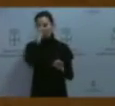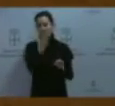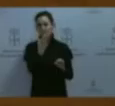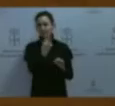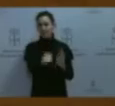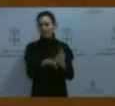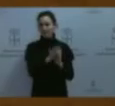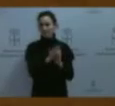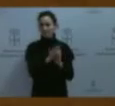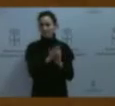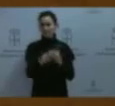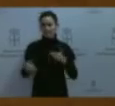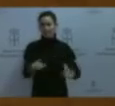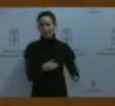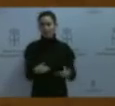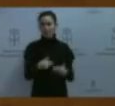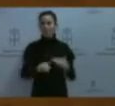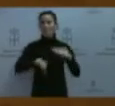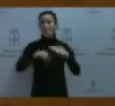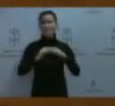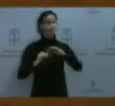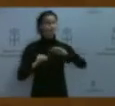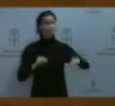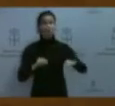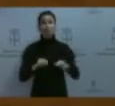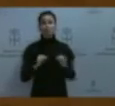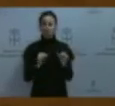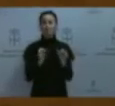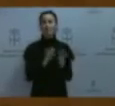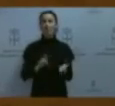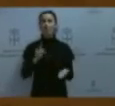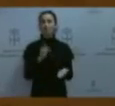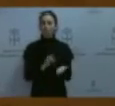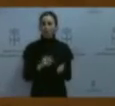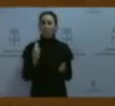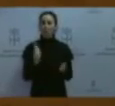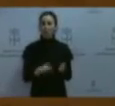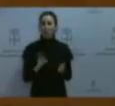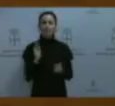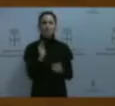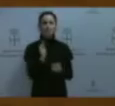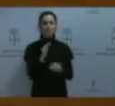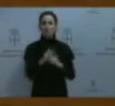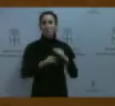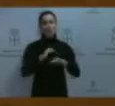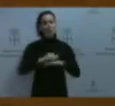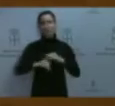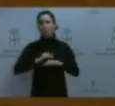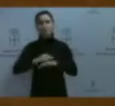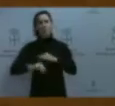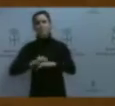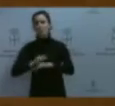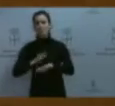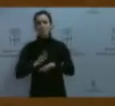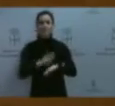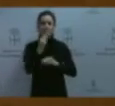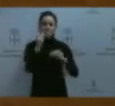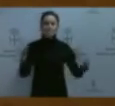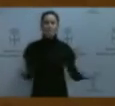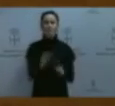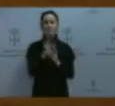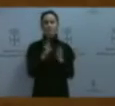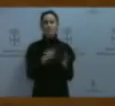que los tiempos máximos sean una referencia a partir de la cual auditar los servicios incumplidores, ¿no?, como garantía para mejorar el sistema, para no